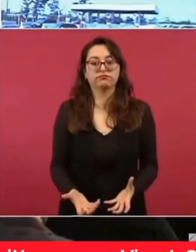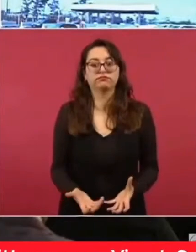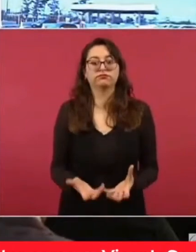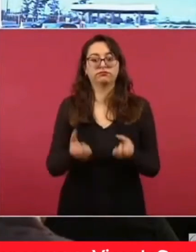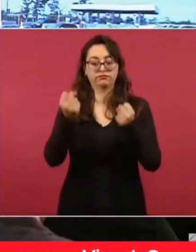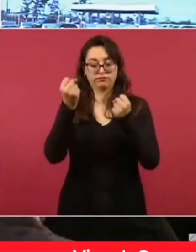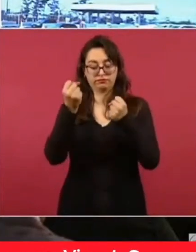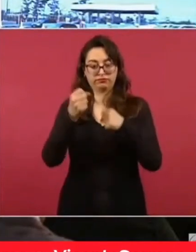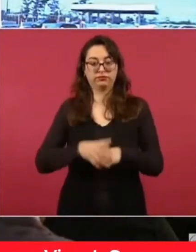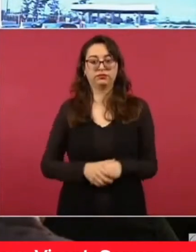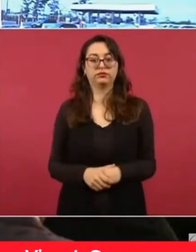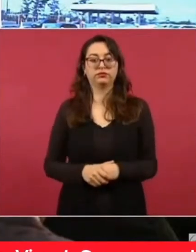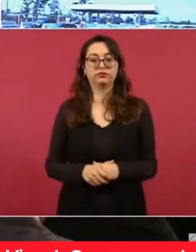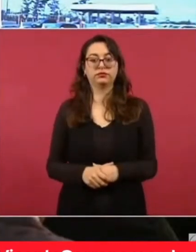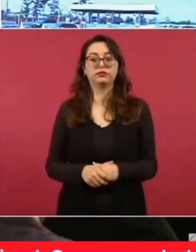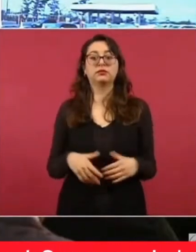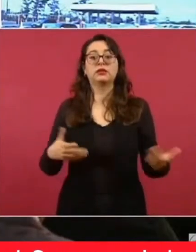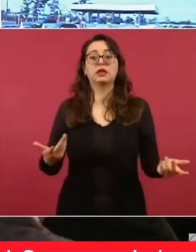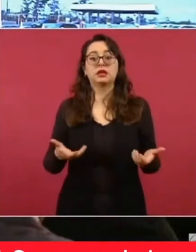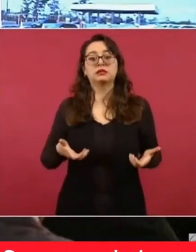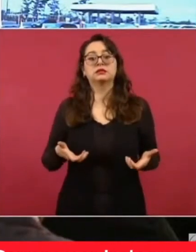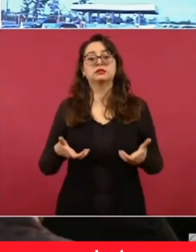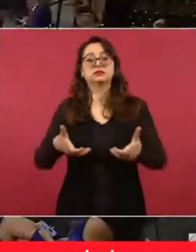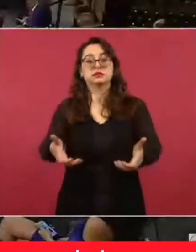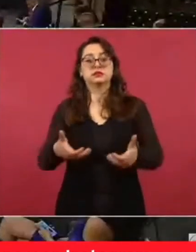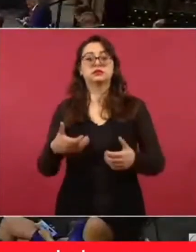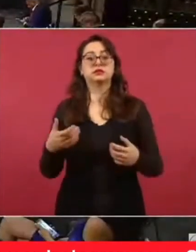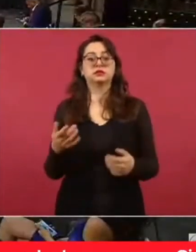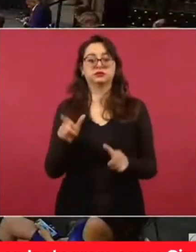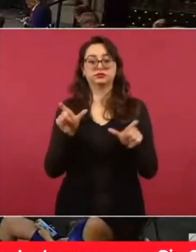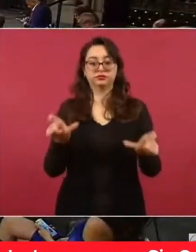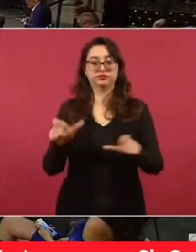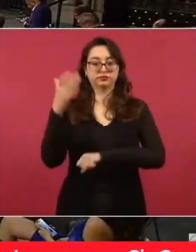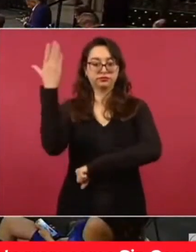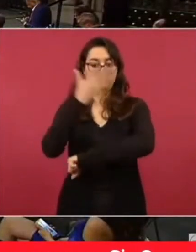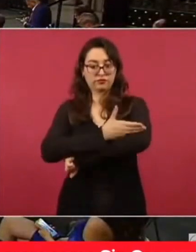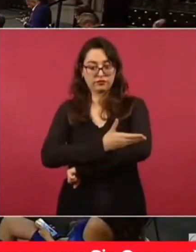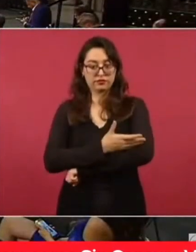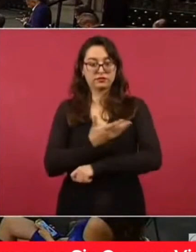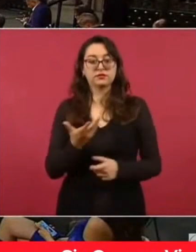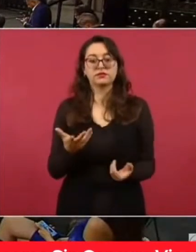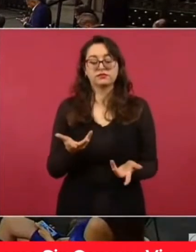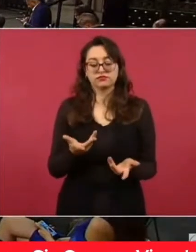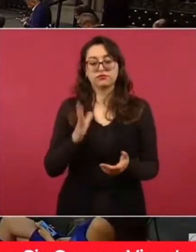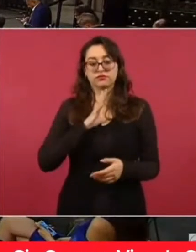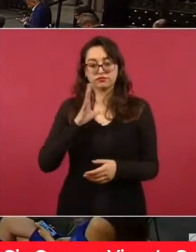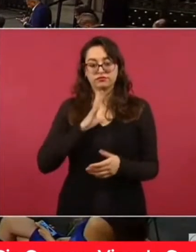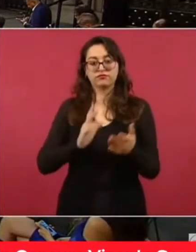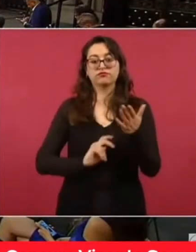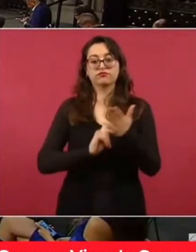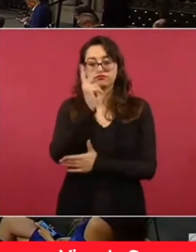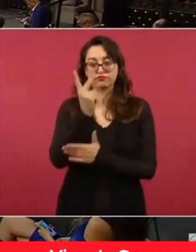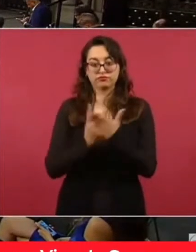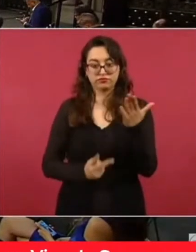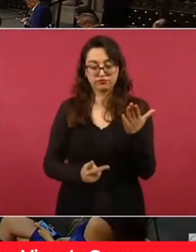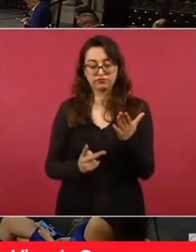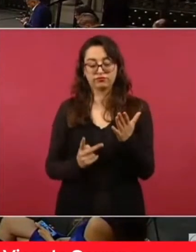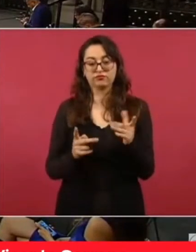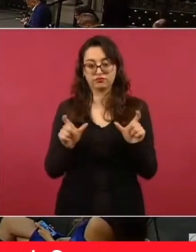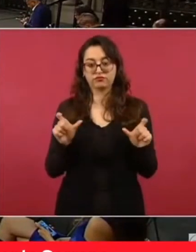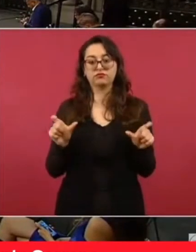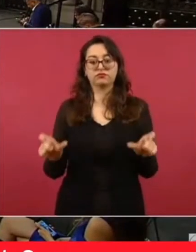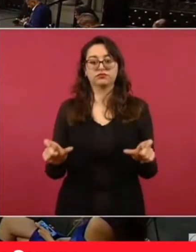en la prevención de la toma de casetas este operativo que se llama caseta segura se evitó la pérdida